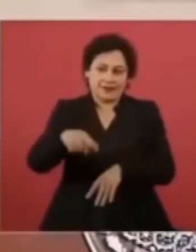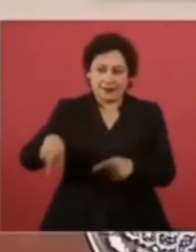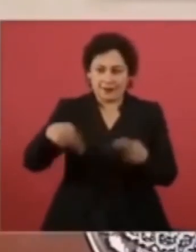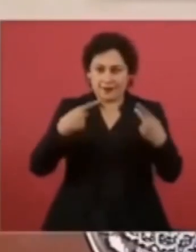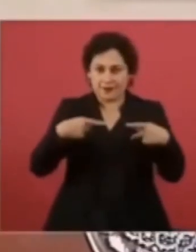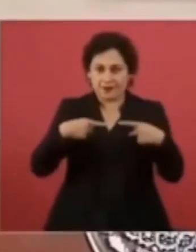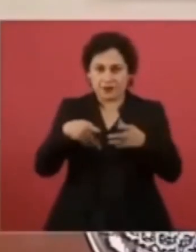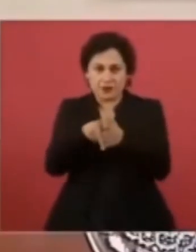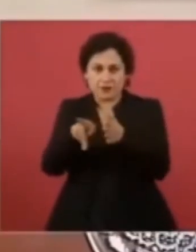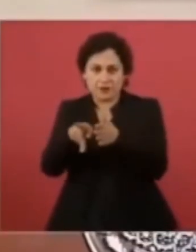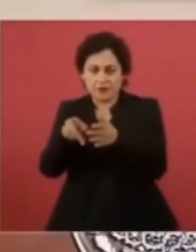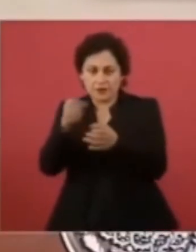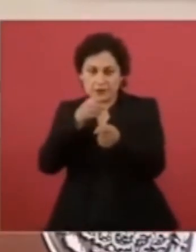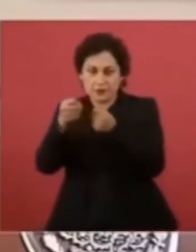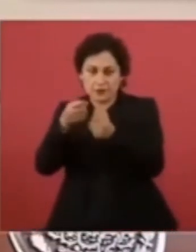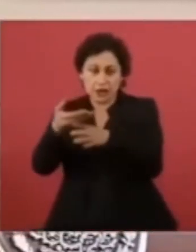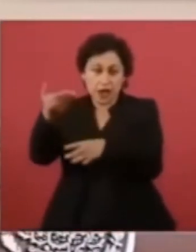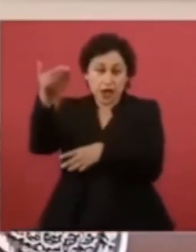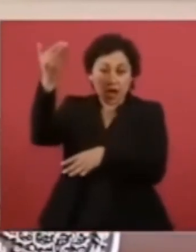que cobraban.